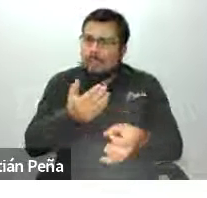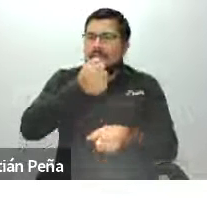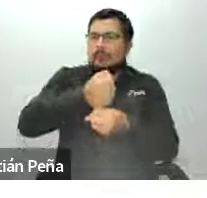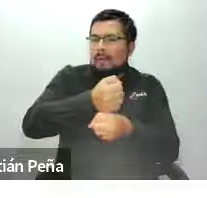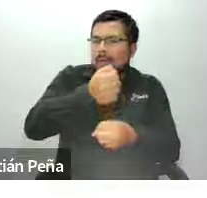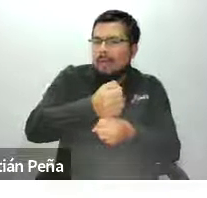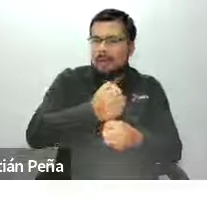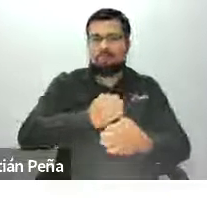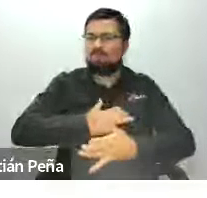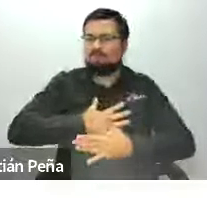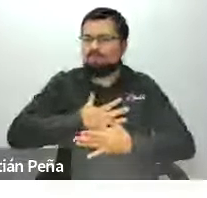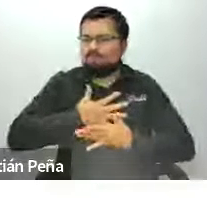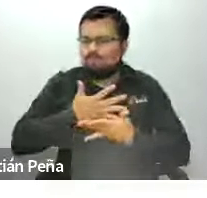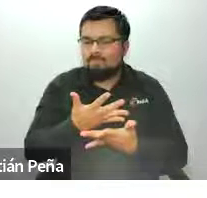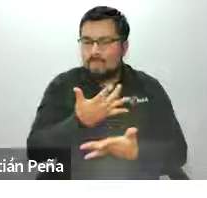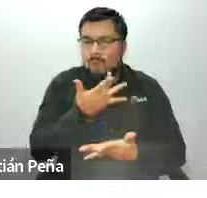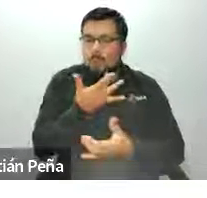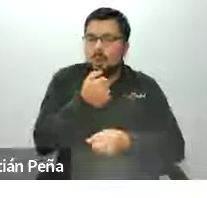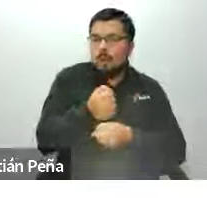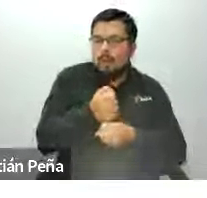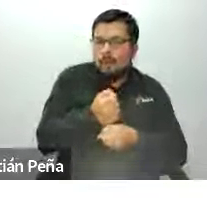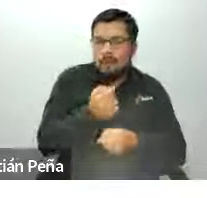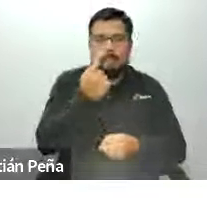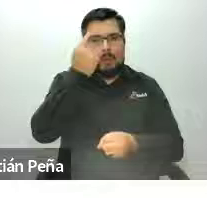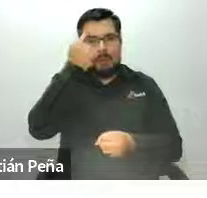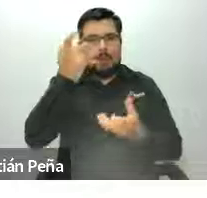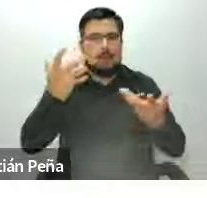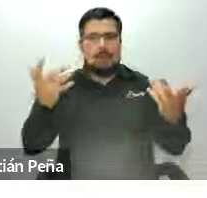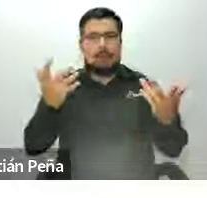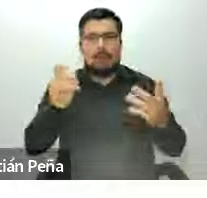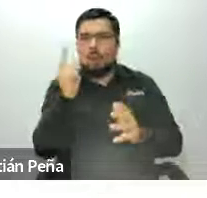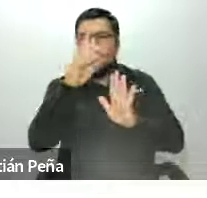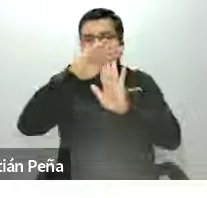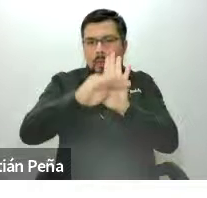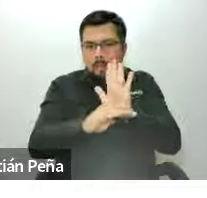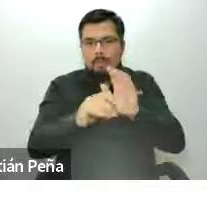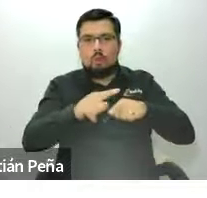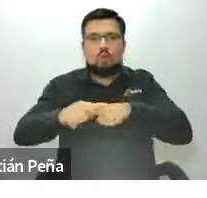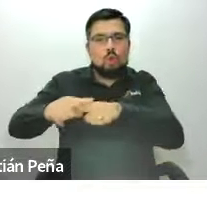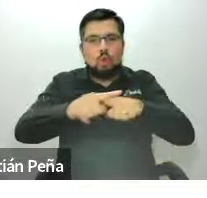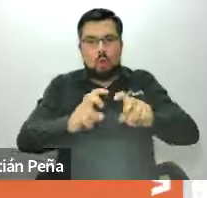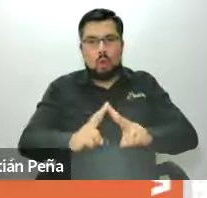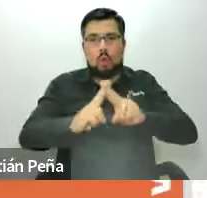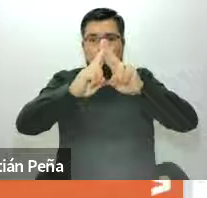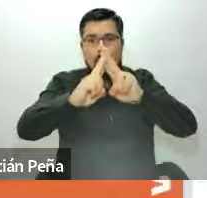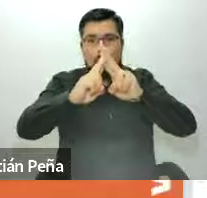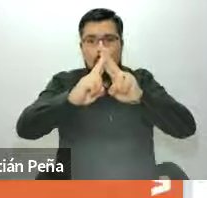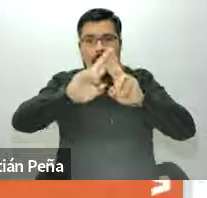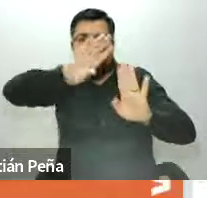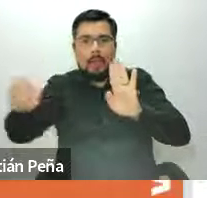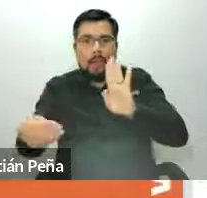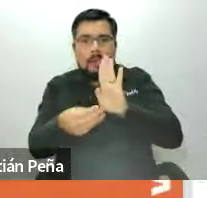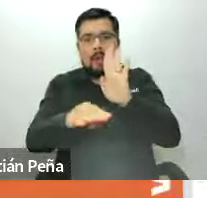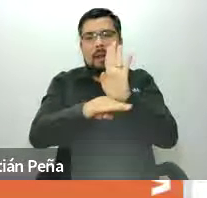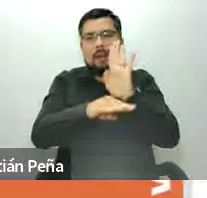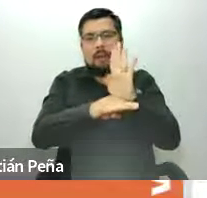cómo trabajarla, considerando los principios socioconstructivistas que están a la base del currículum nacional. Y luego vienen los